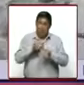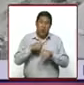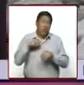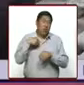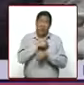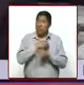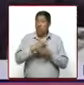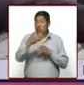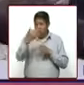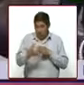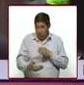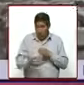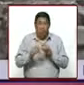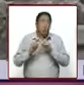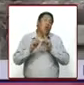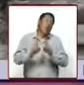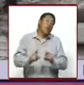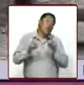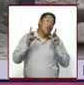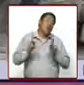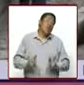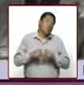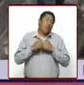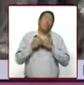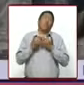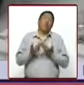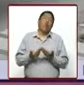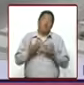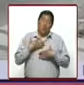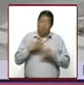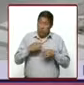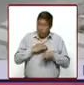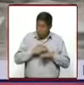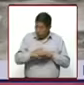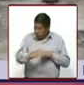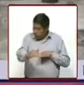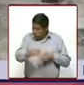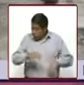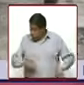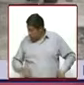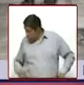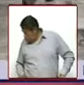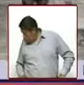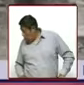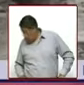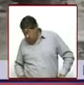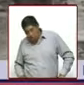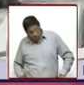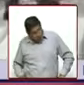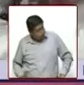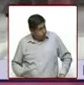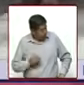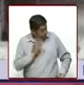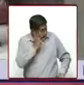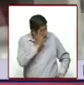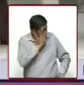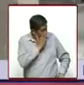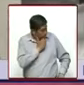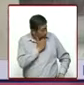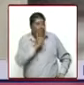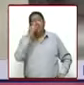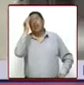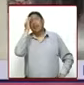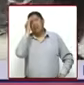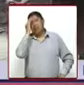hemos terminado y pregunten a la gente cómo les gustan las aceras que hemos terminado y cómo queda bonita la ciudad. Sé que